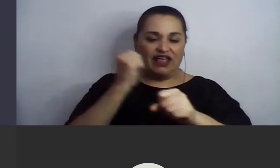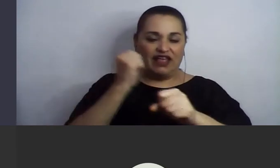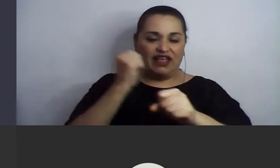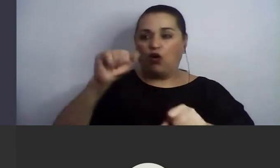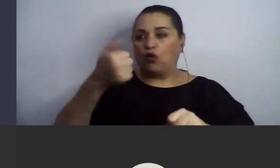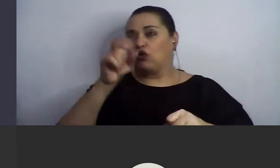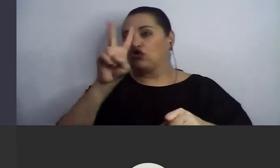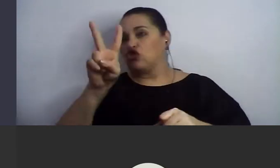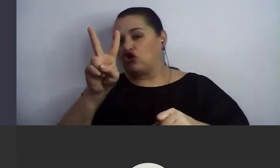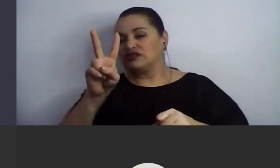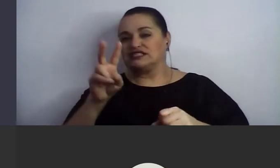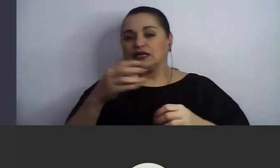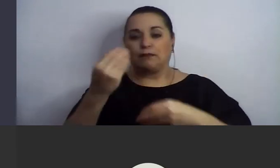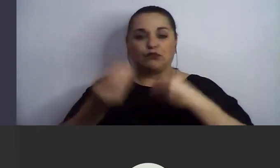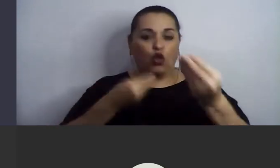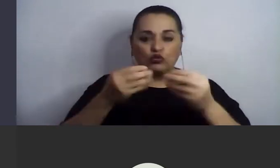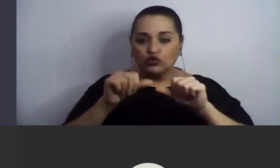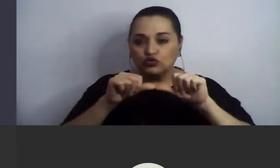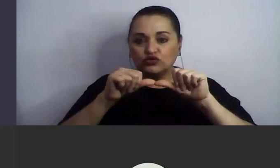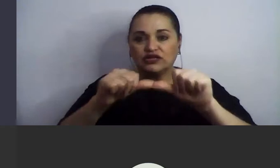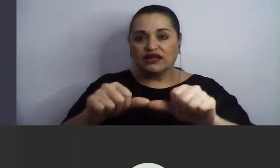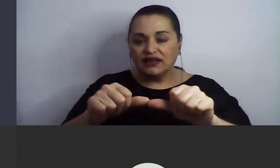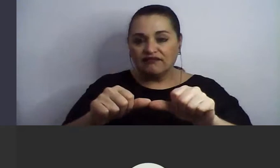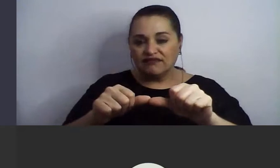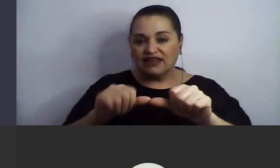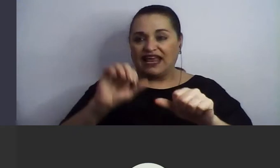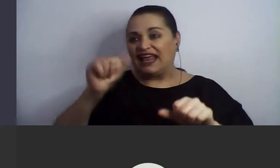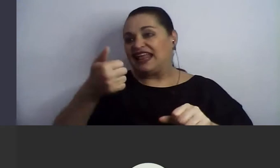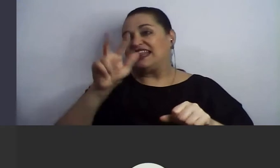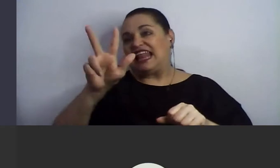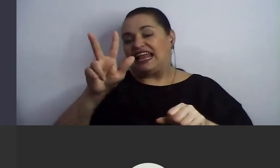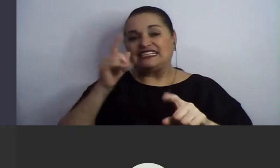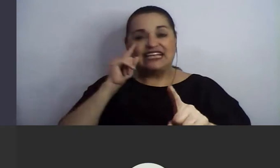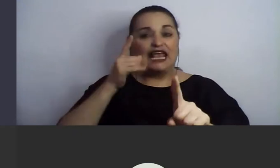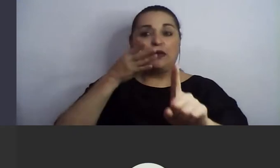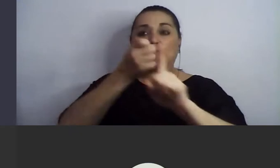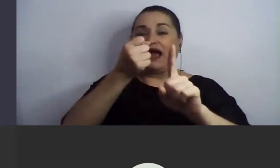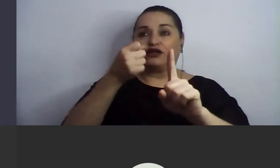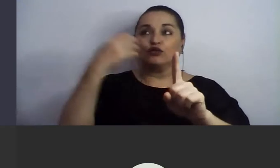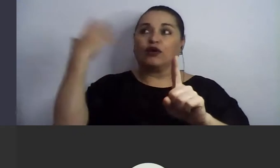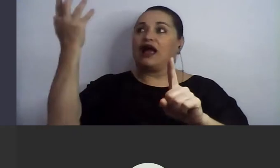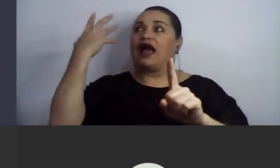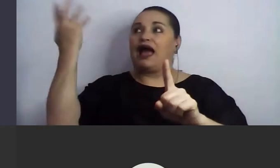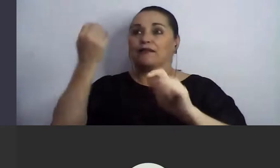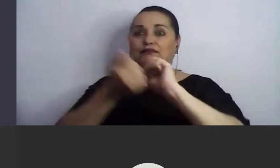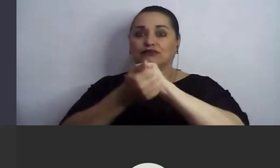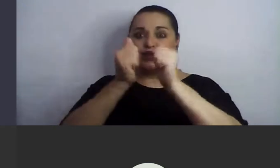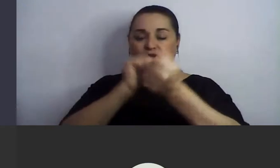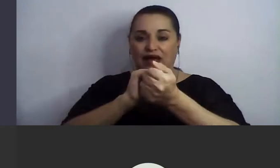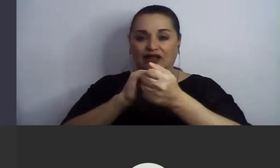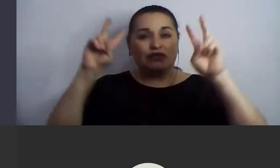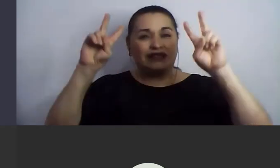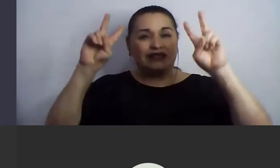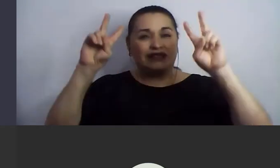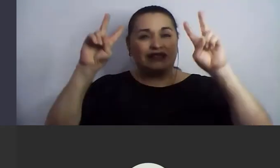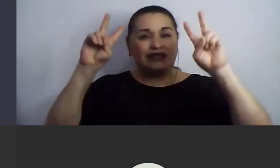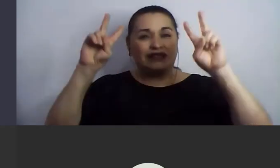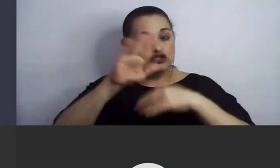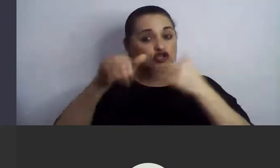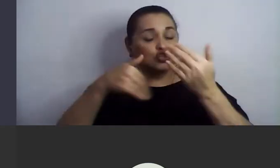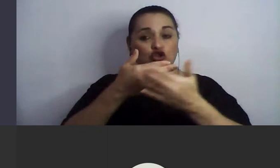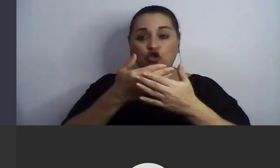de la producción sostenible y el trece lo del impacto del cambio climático son temas en que en todas las comunidades las mujeres lo hemos